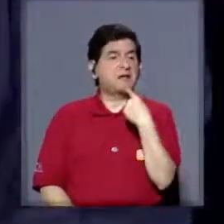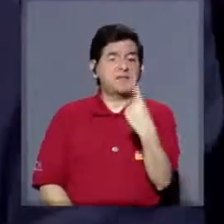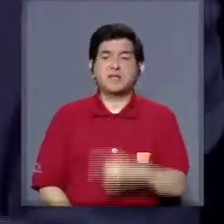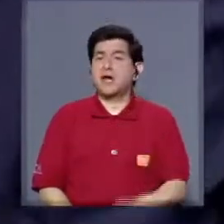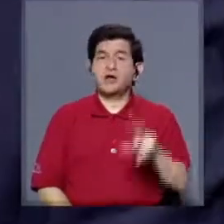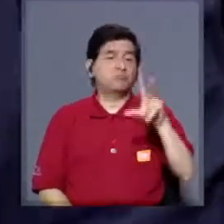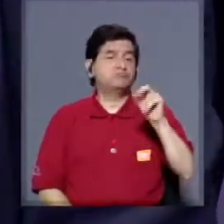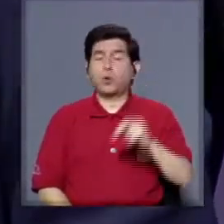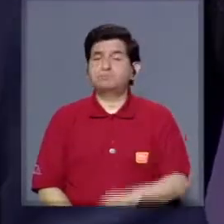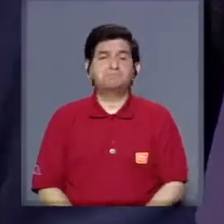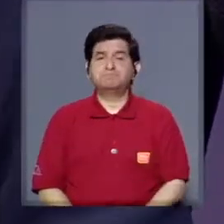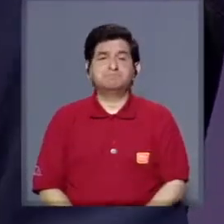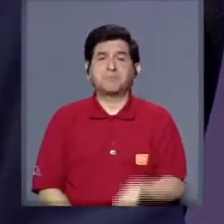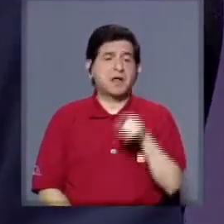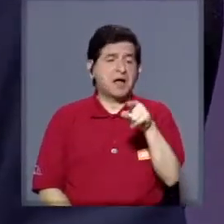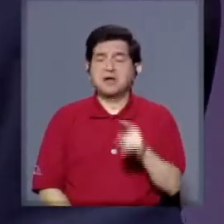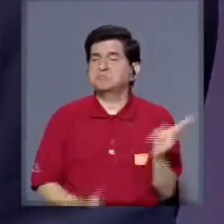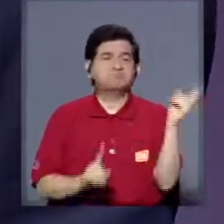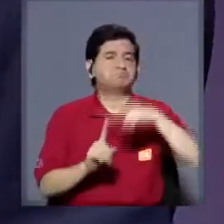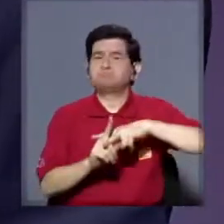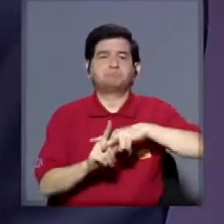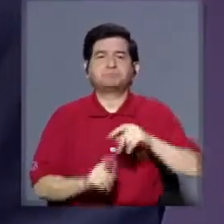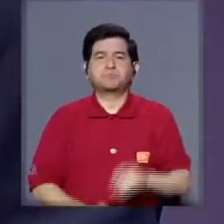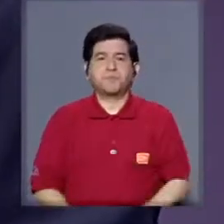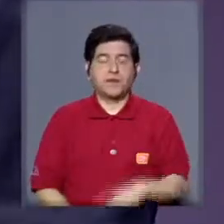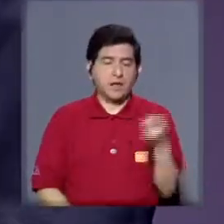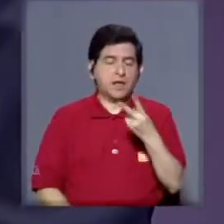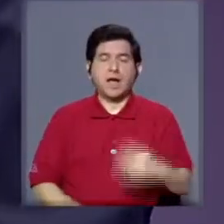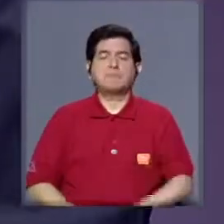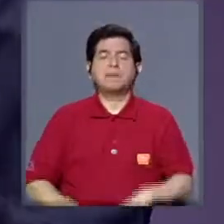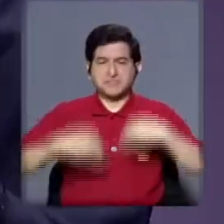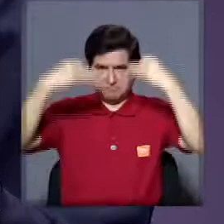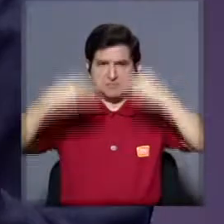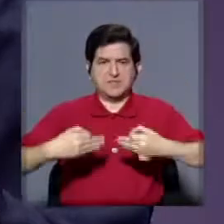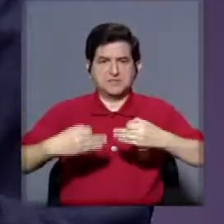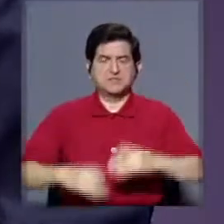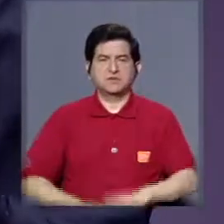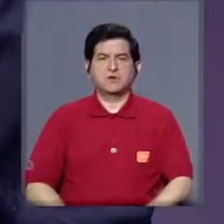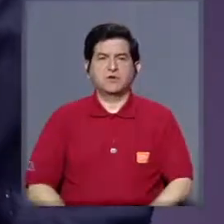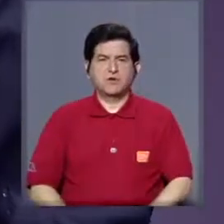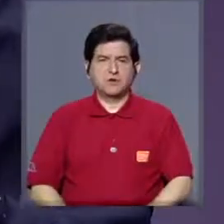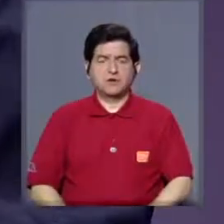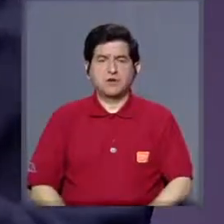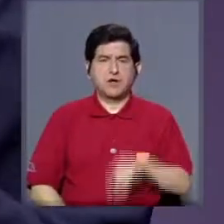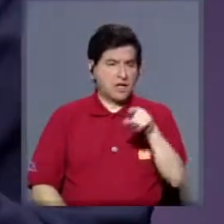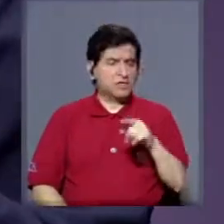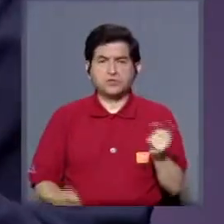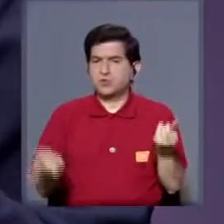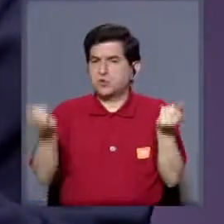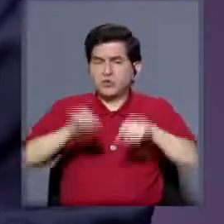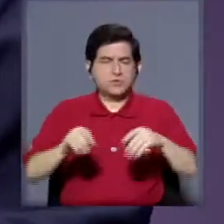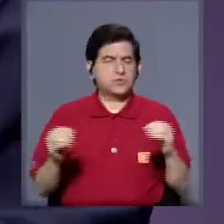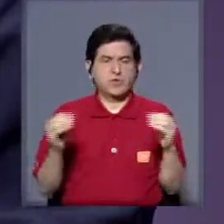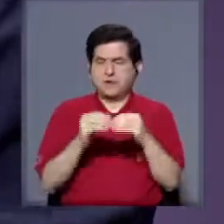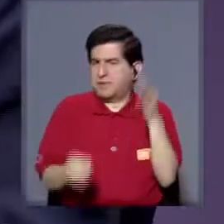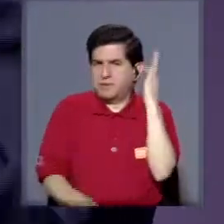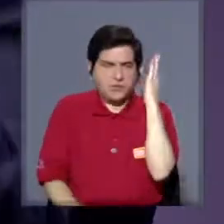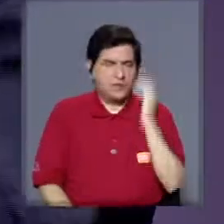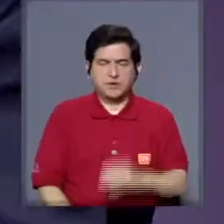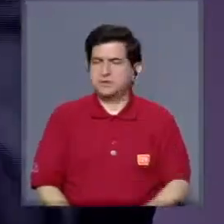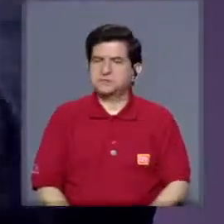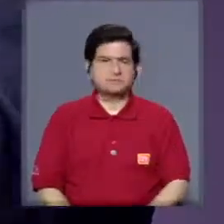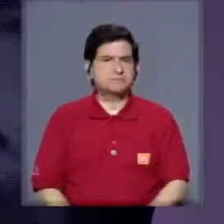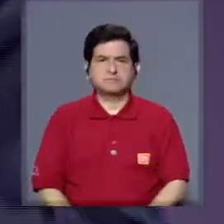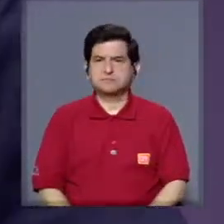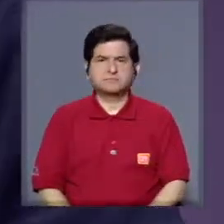bueno no la verdad es que no se los vamos a dar y ellos tomaron la determinación de que eso no le debería pasar a ninguna mujer verdad y